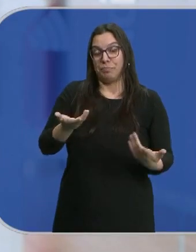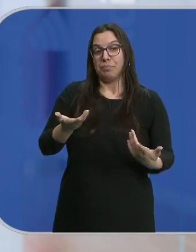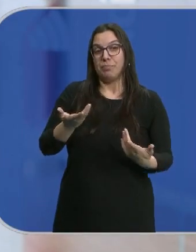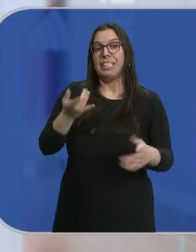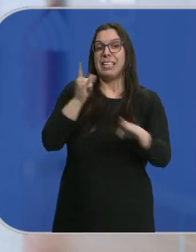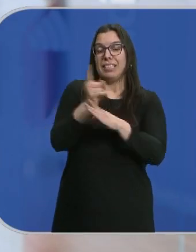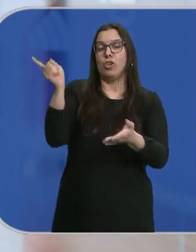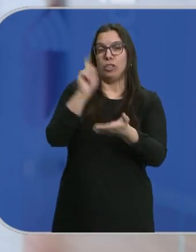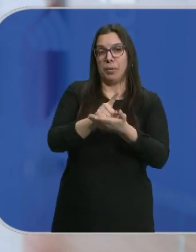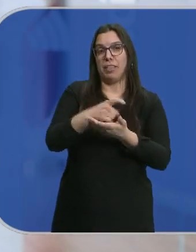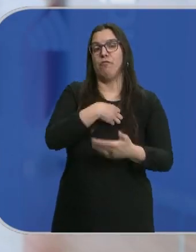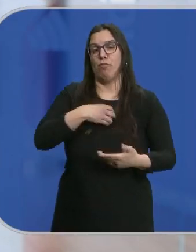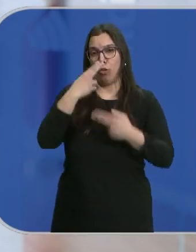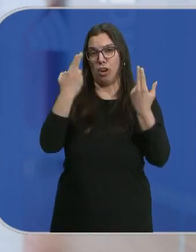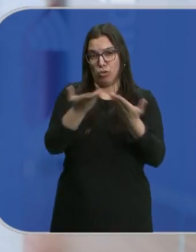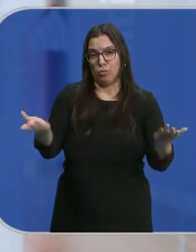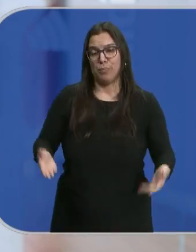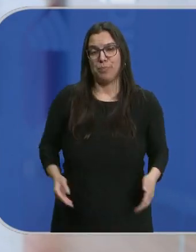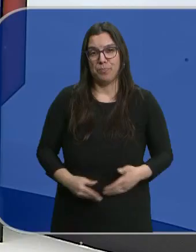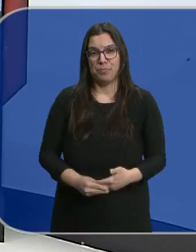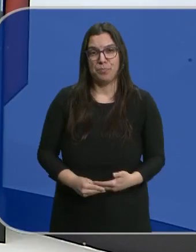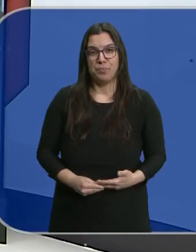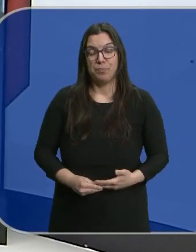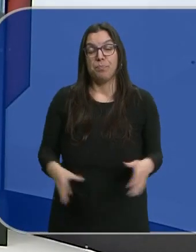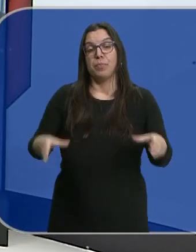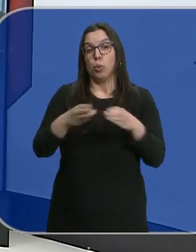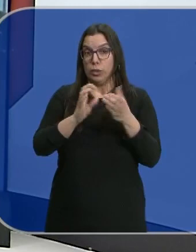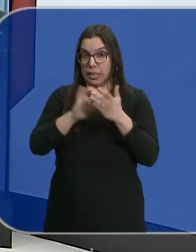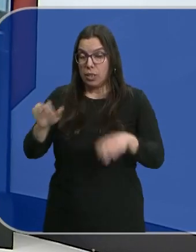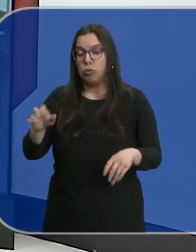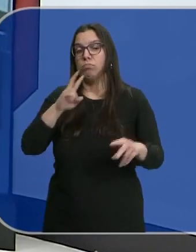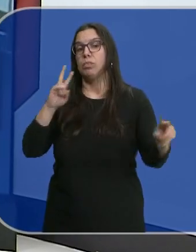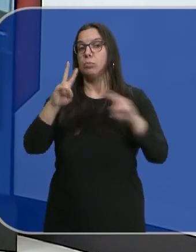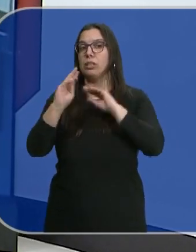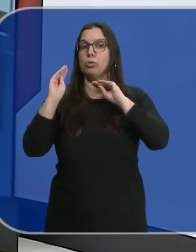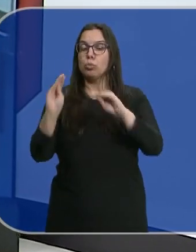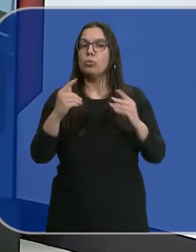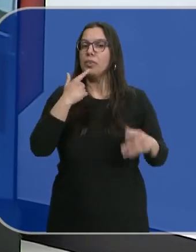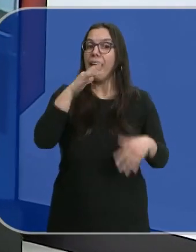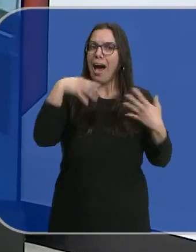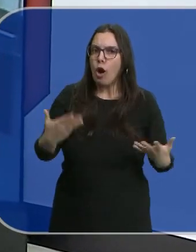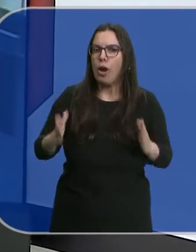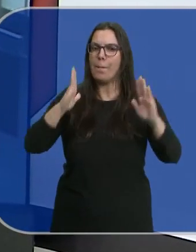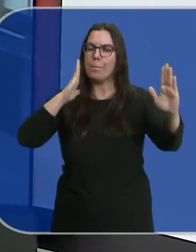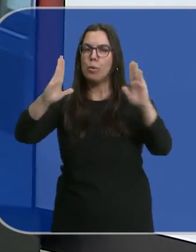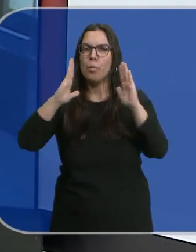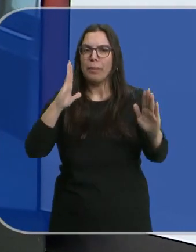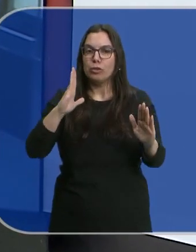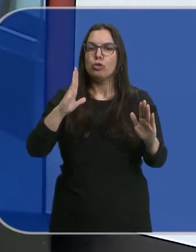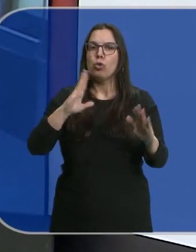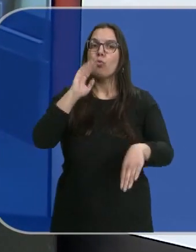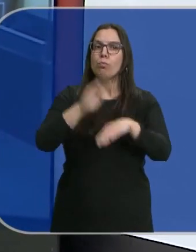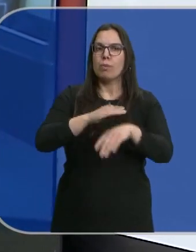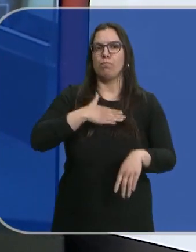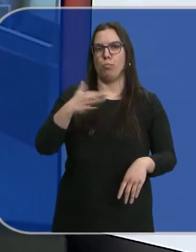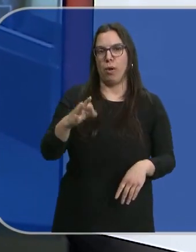de engañar una vez más a los empleados públicos. La Junta de Castilla y León, por su parte, considera que es ahora, en este momento, cuando se pueden